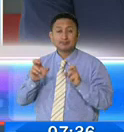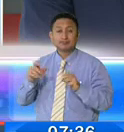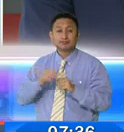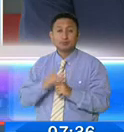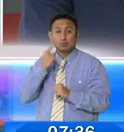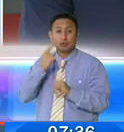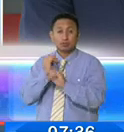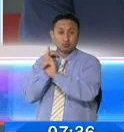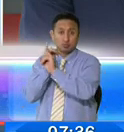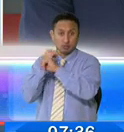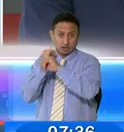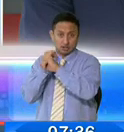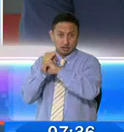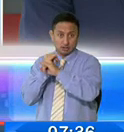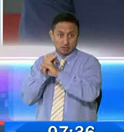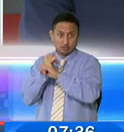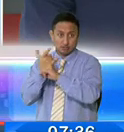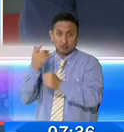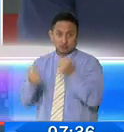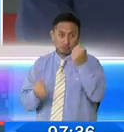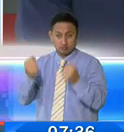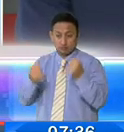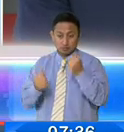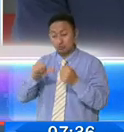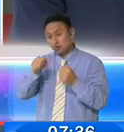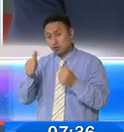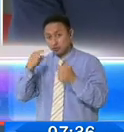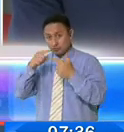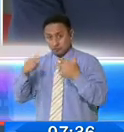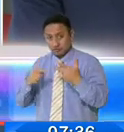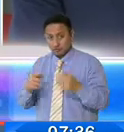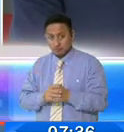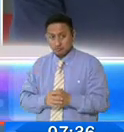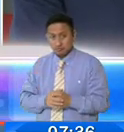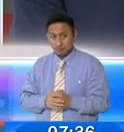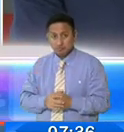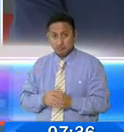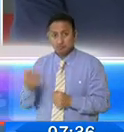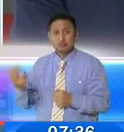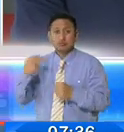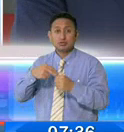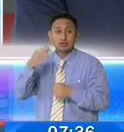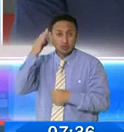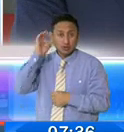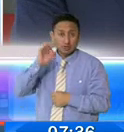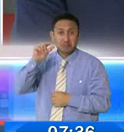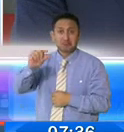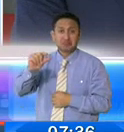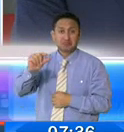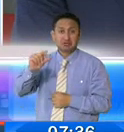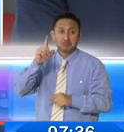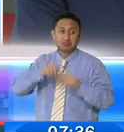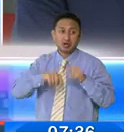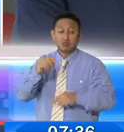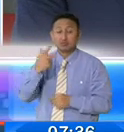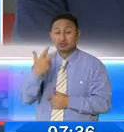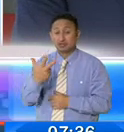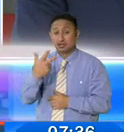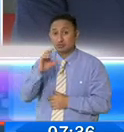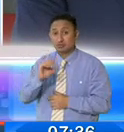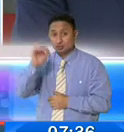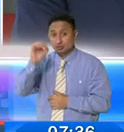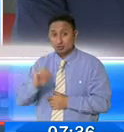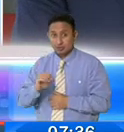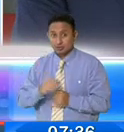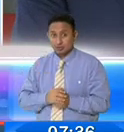por ejemplo, ingeniería automotriz y otras, tienen un porcentaje de participación de mujeres mínimo, en algunos casos del 3% en relación